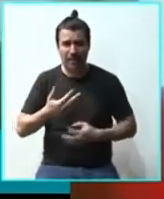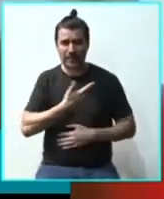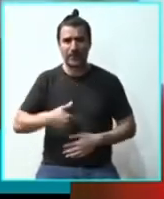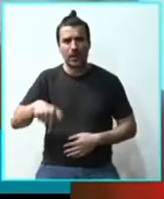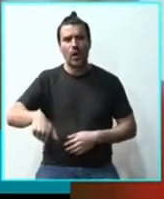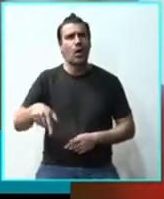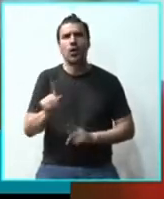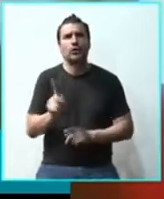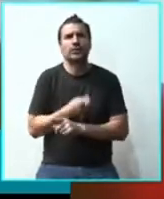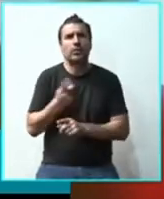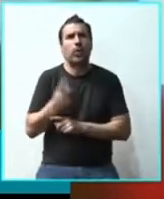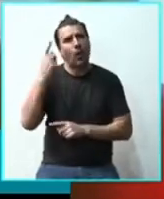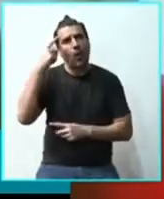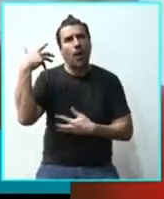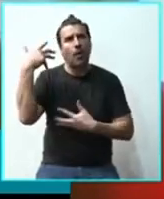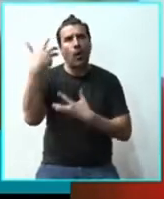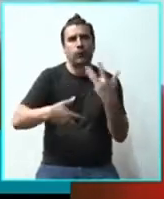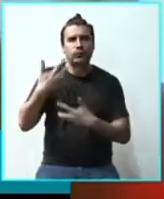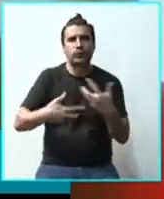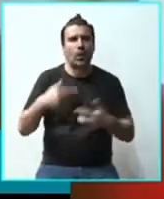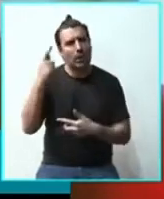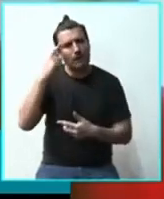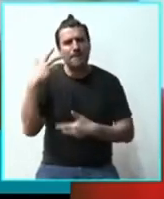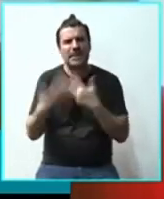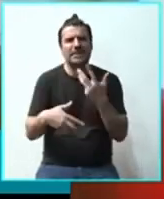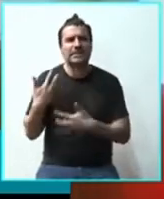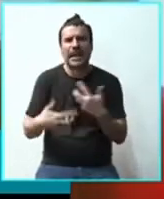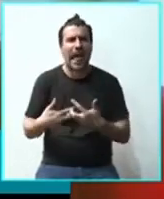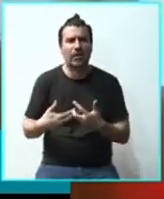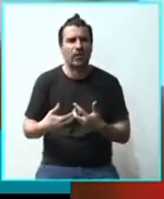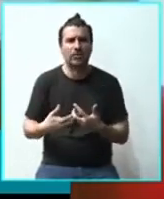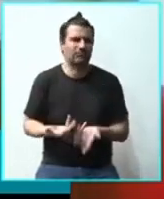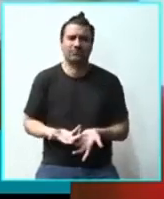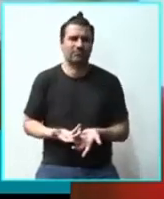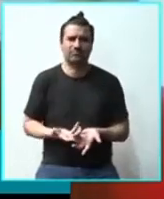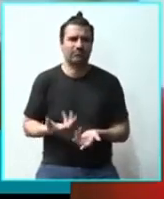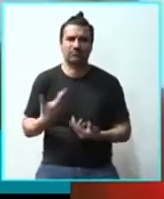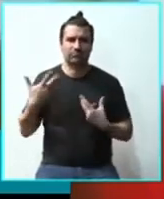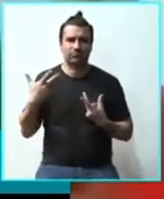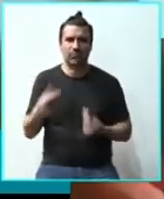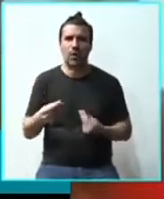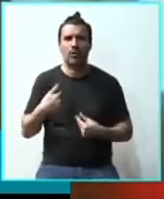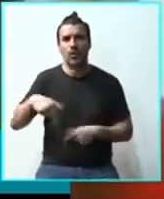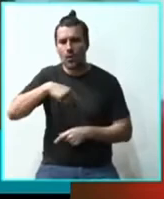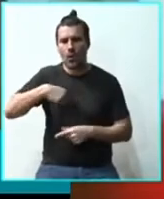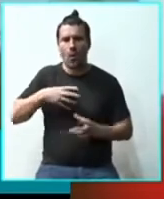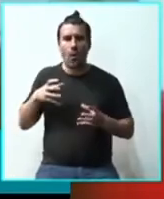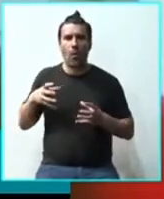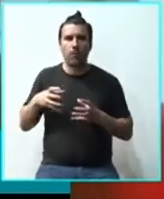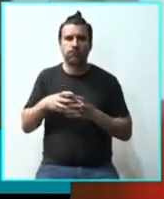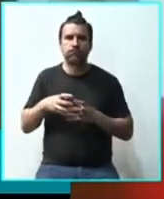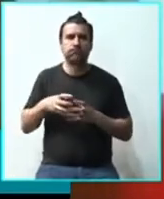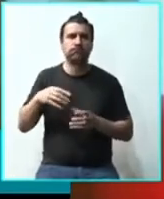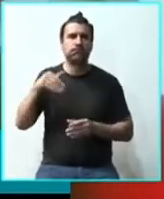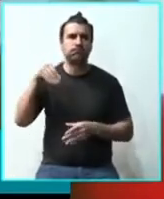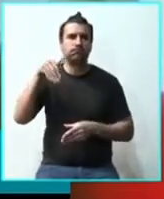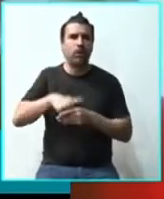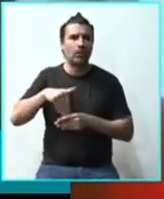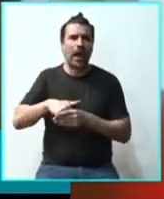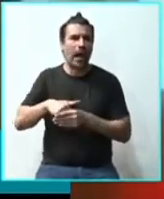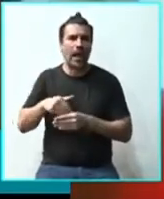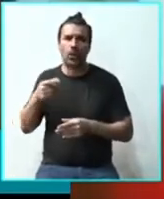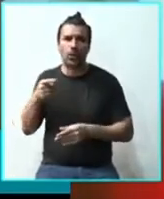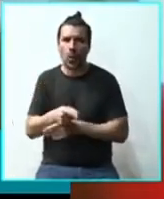confundir todo. Nosotros vamos a votar en contra. Vamos a votar en contra porque no están los consensos necesarios, porque nos importa seguir discutiendo con